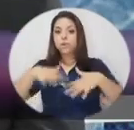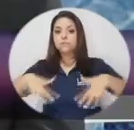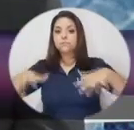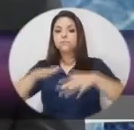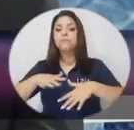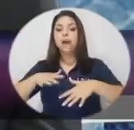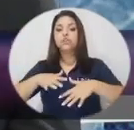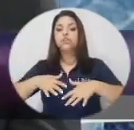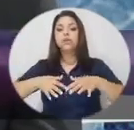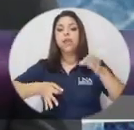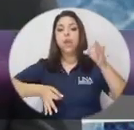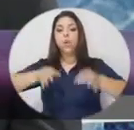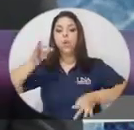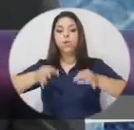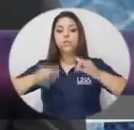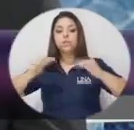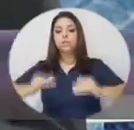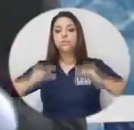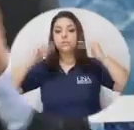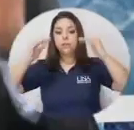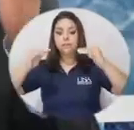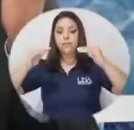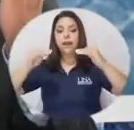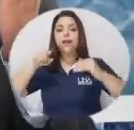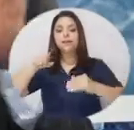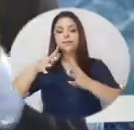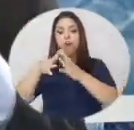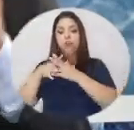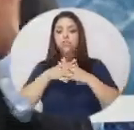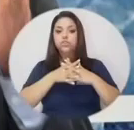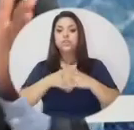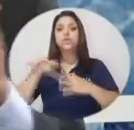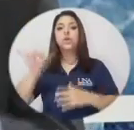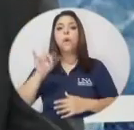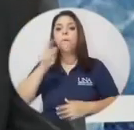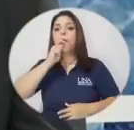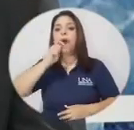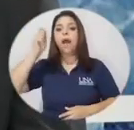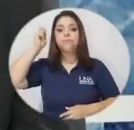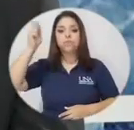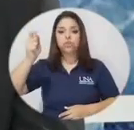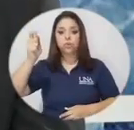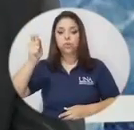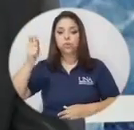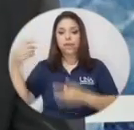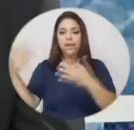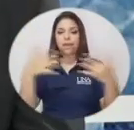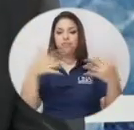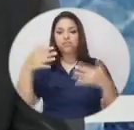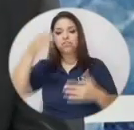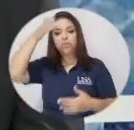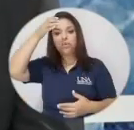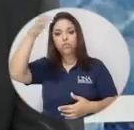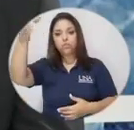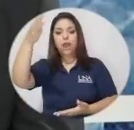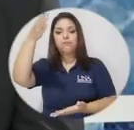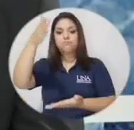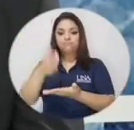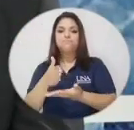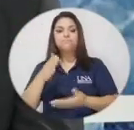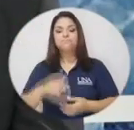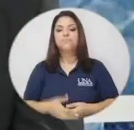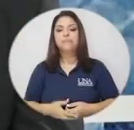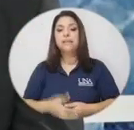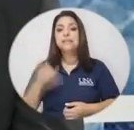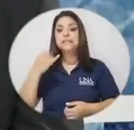la Corte Suprema de Justicia en los Estados Unidos, que es al final el gran árbitro de las guerras culturales. Si el